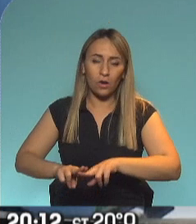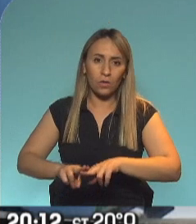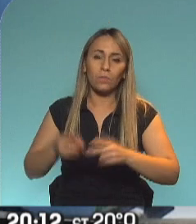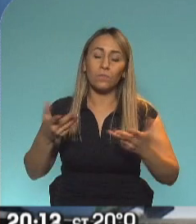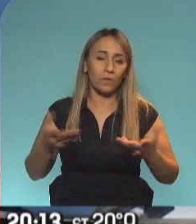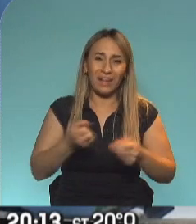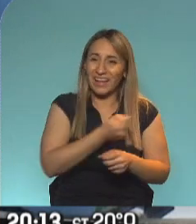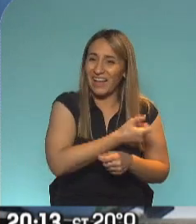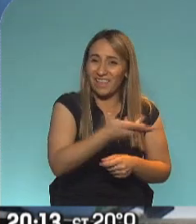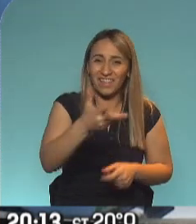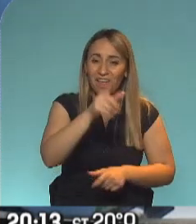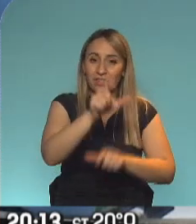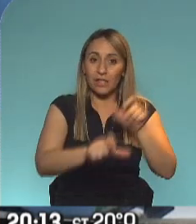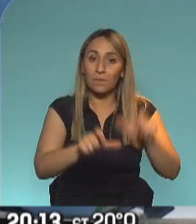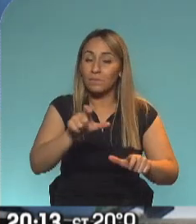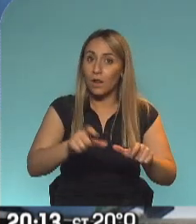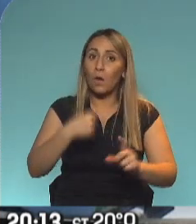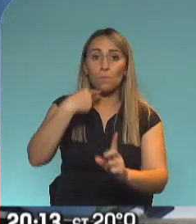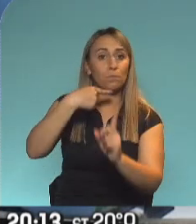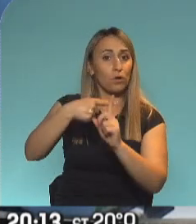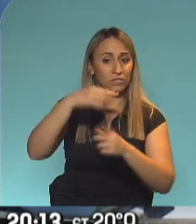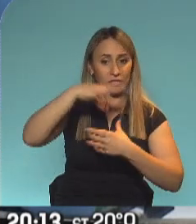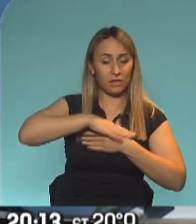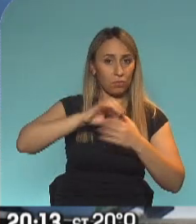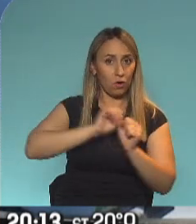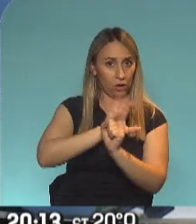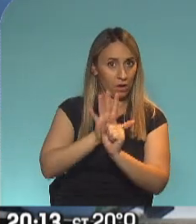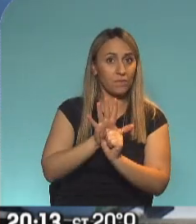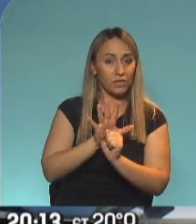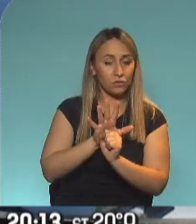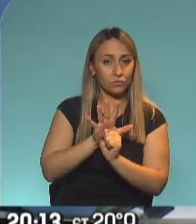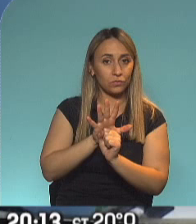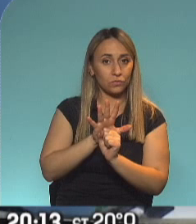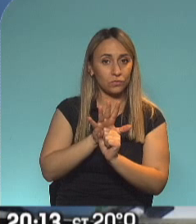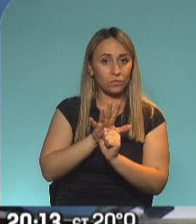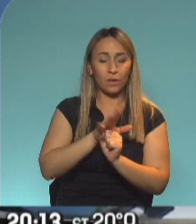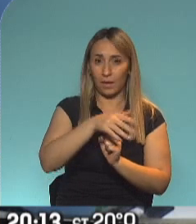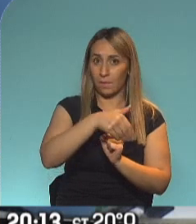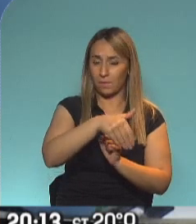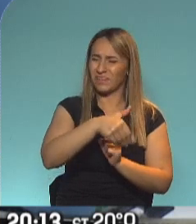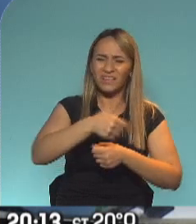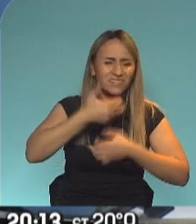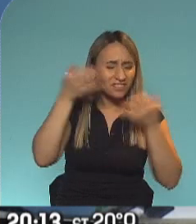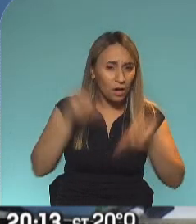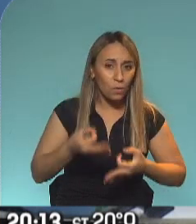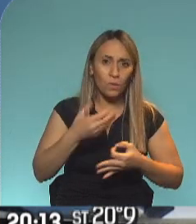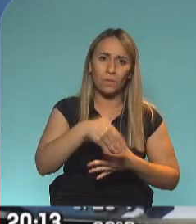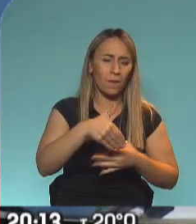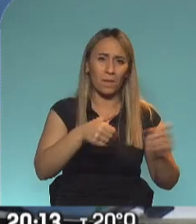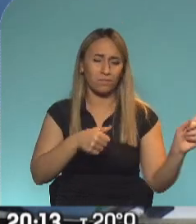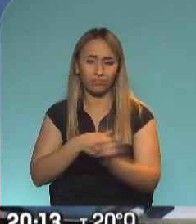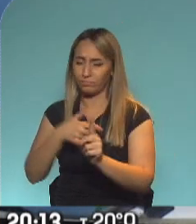considerable cantidad de casos positivos de COVID-19 que sin duda vamos a